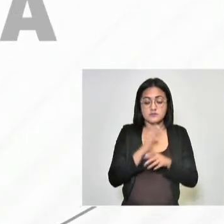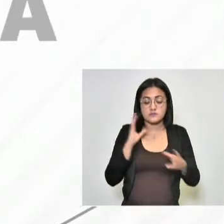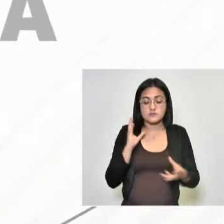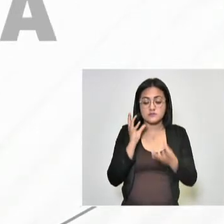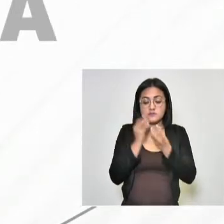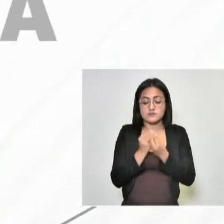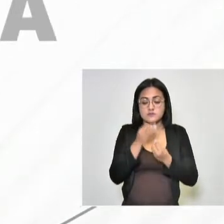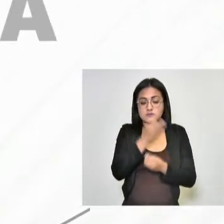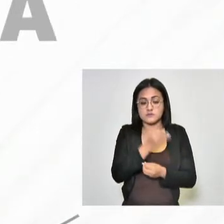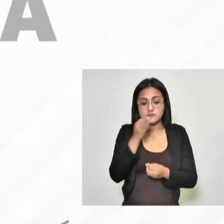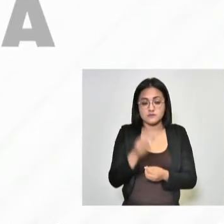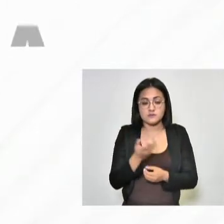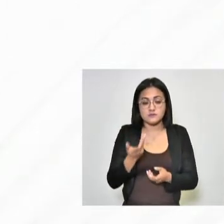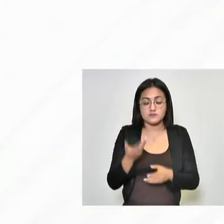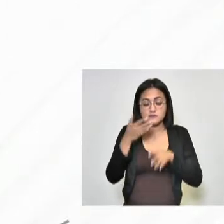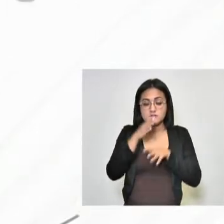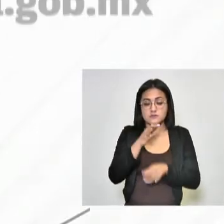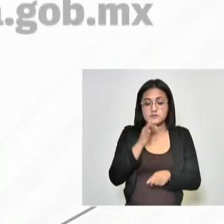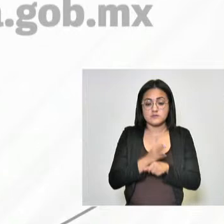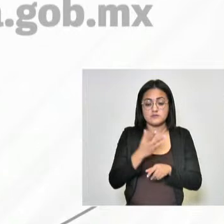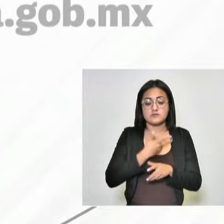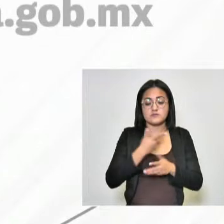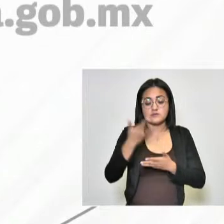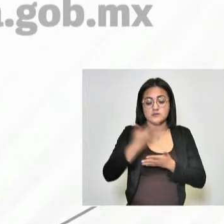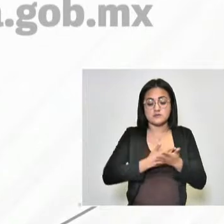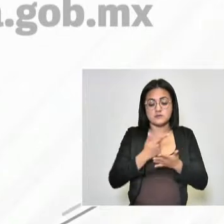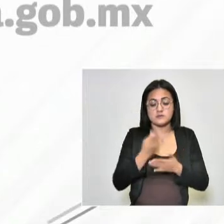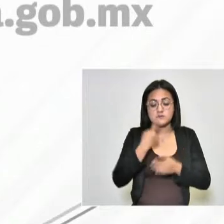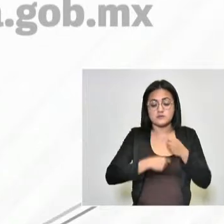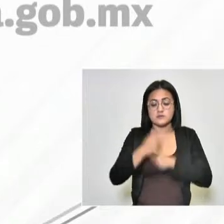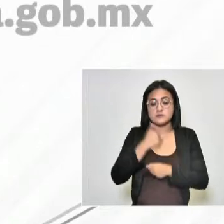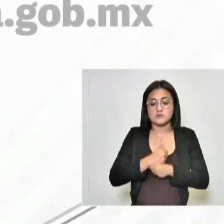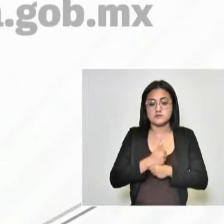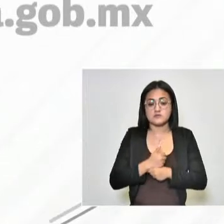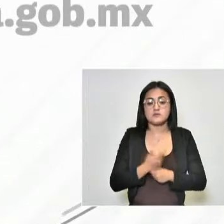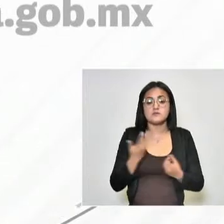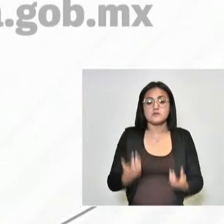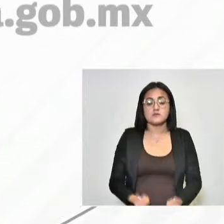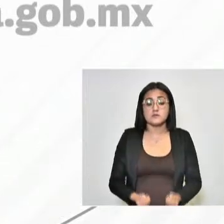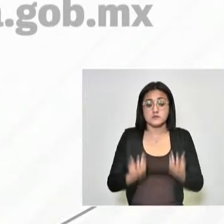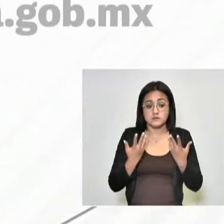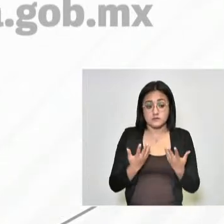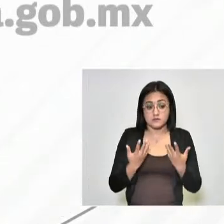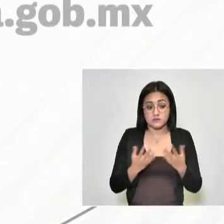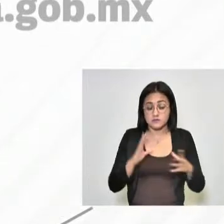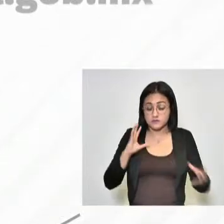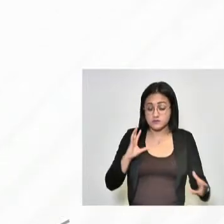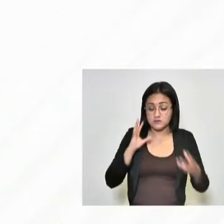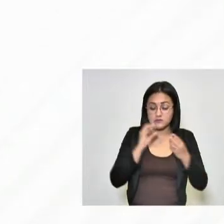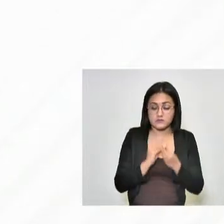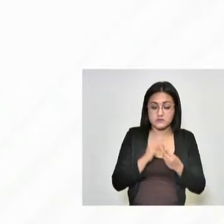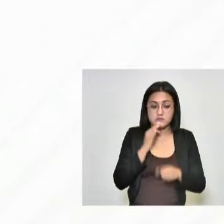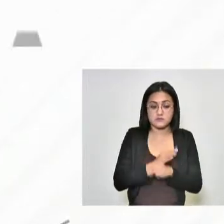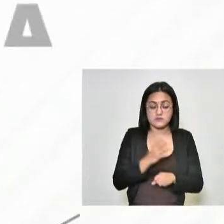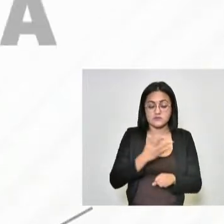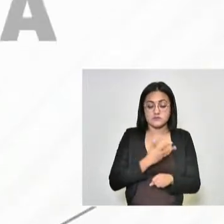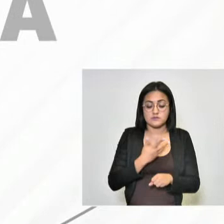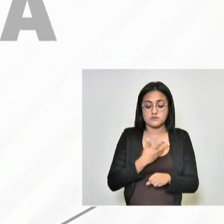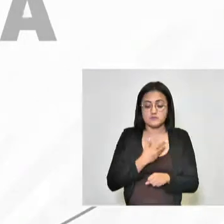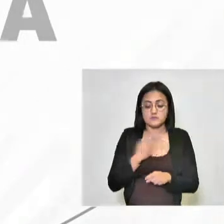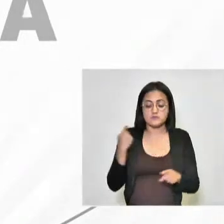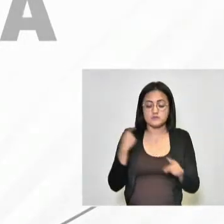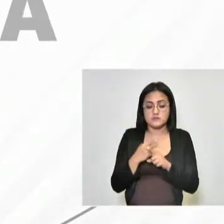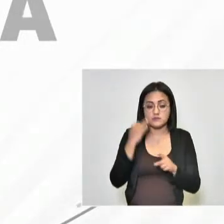acumulados a la fecha respecto a los registrados el año pasado. ¿Cuántos en total se han registrado en